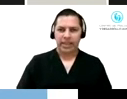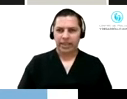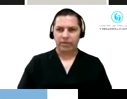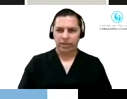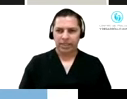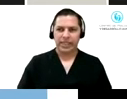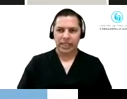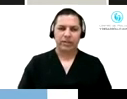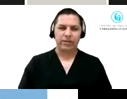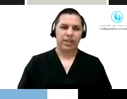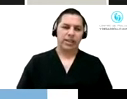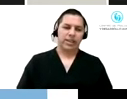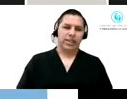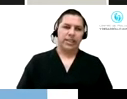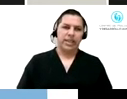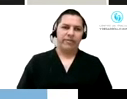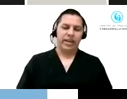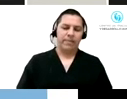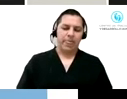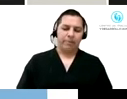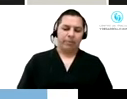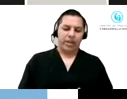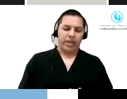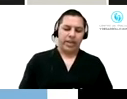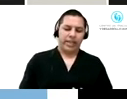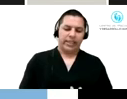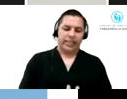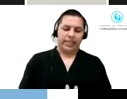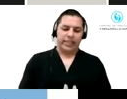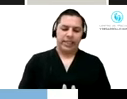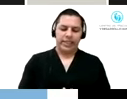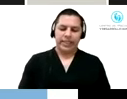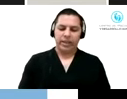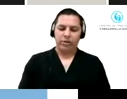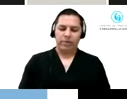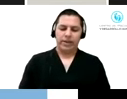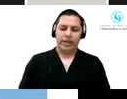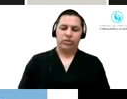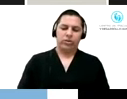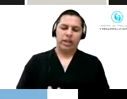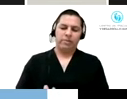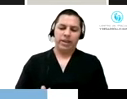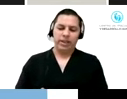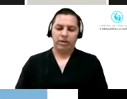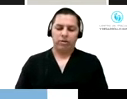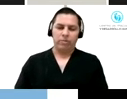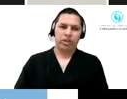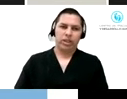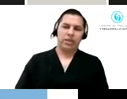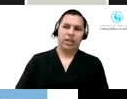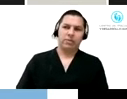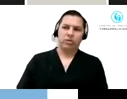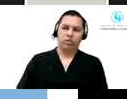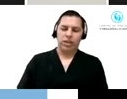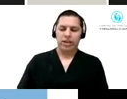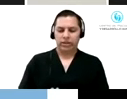C-I-S, género, cisgénero, significa que si naciste hombre y socialmente te comportas